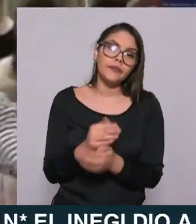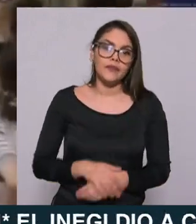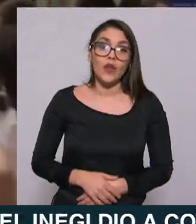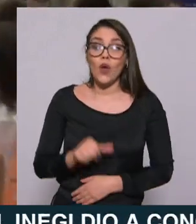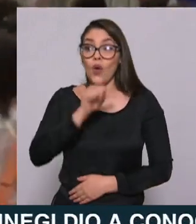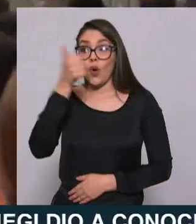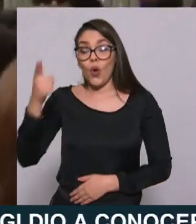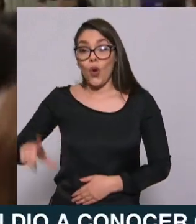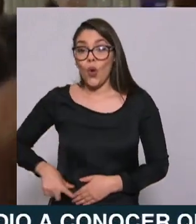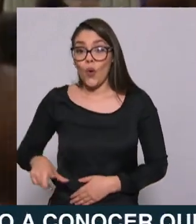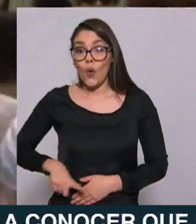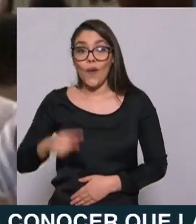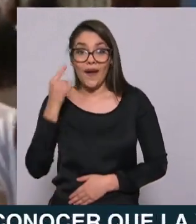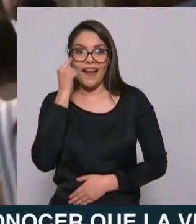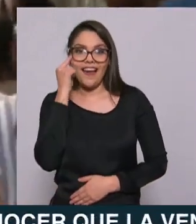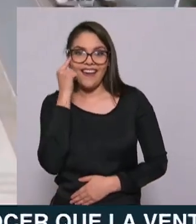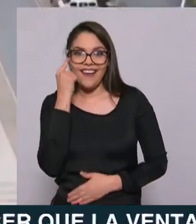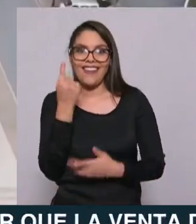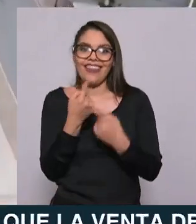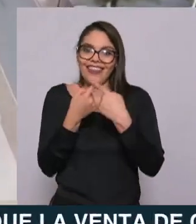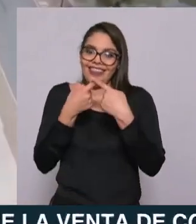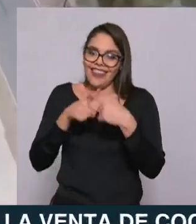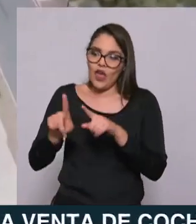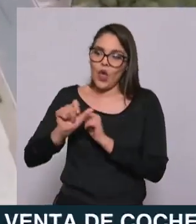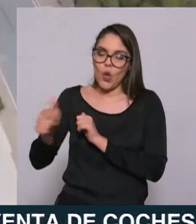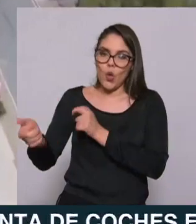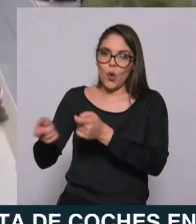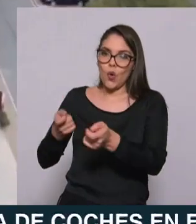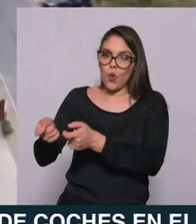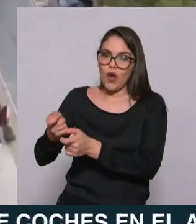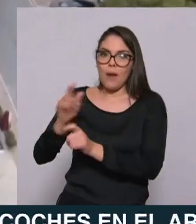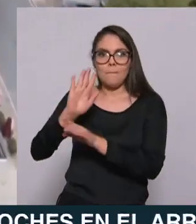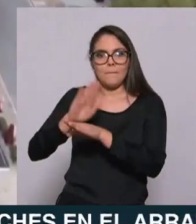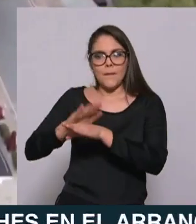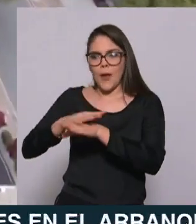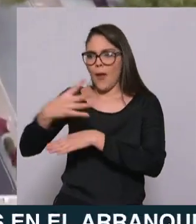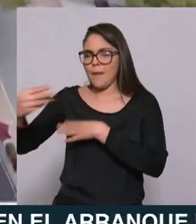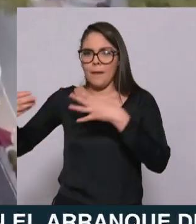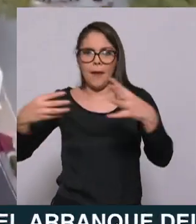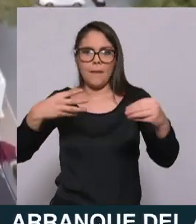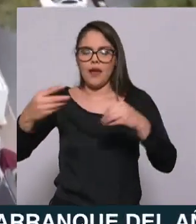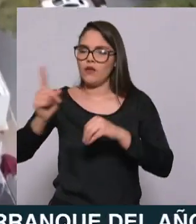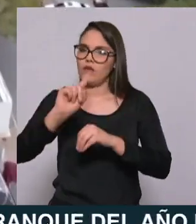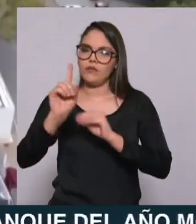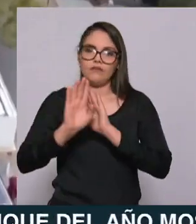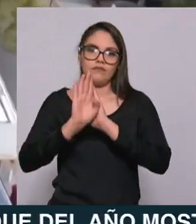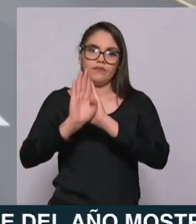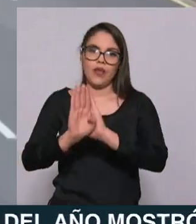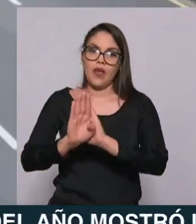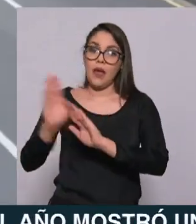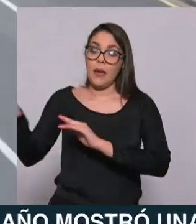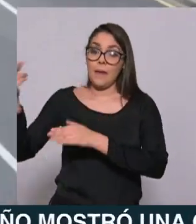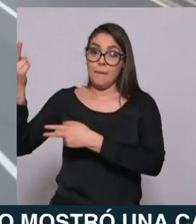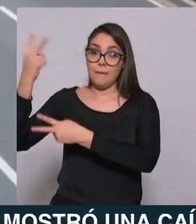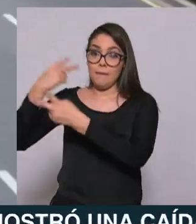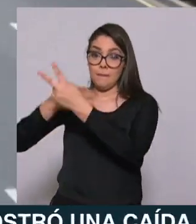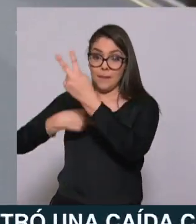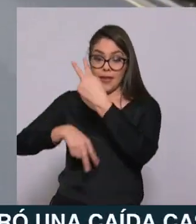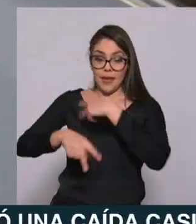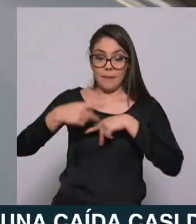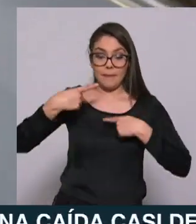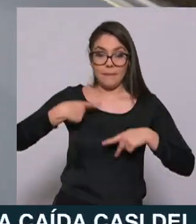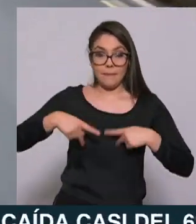ha aplicado distintas medidas destinadas a contener la propagación del virus, como prohibir la entrada al país de personas que